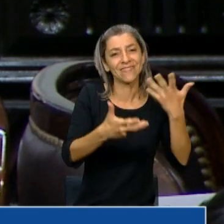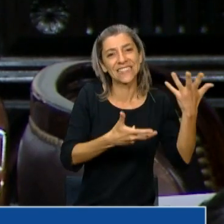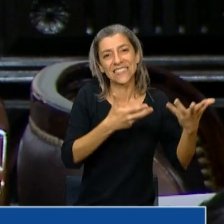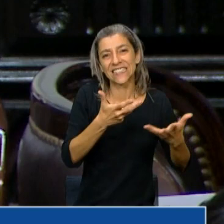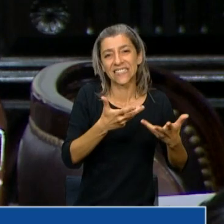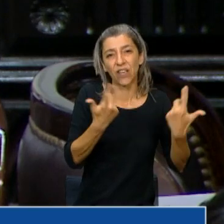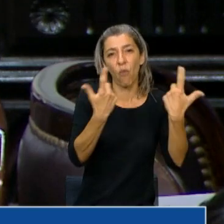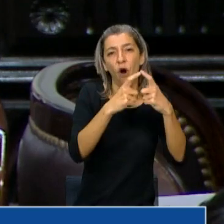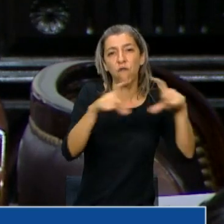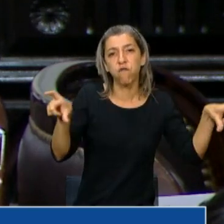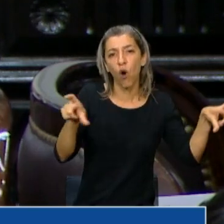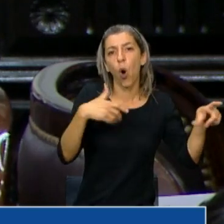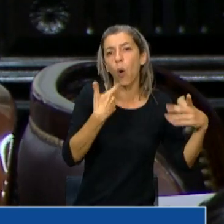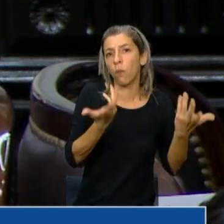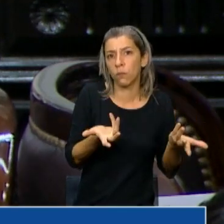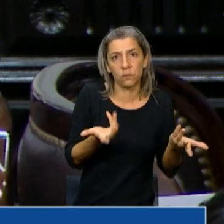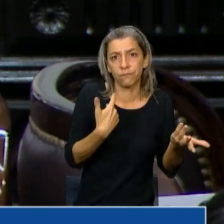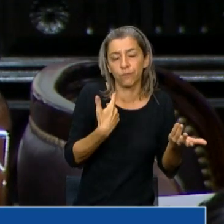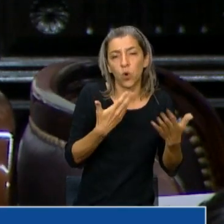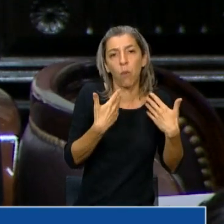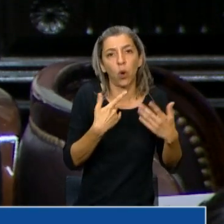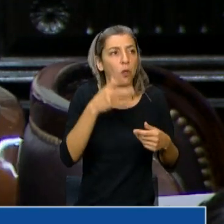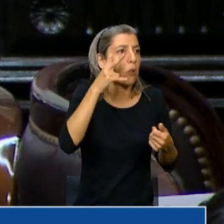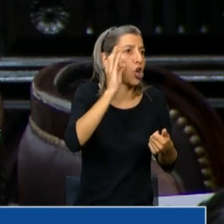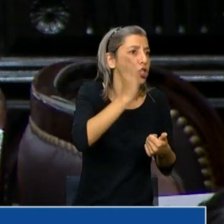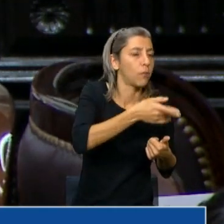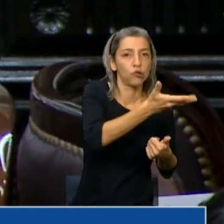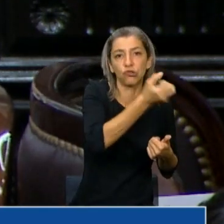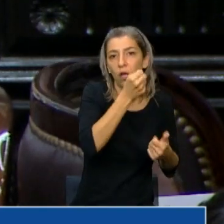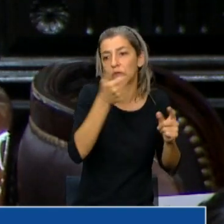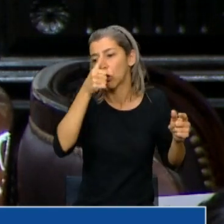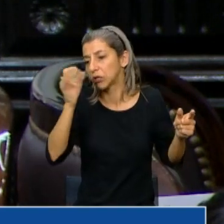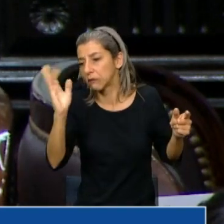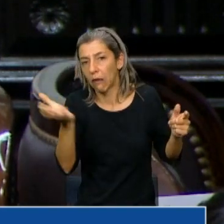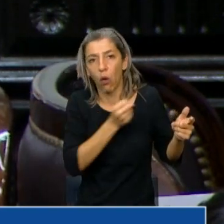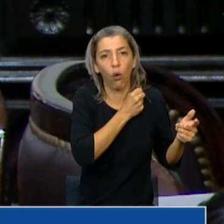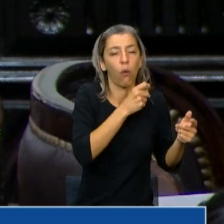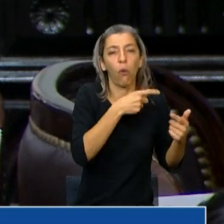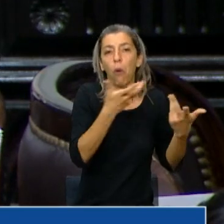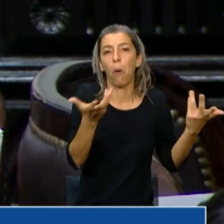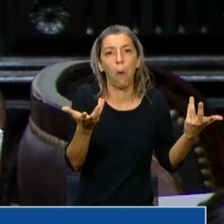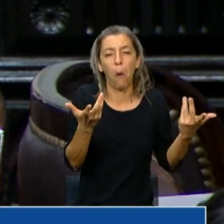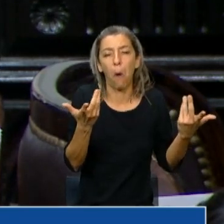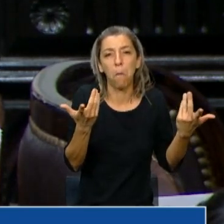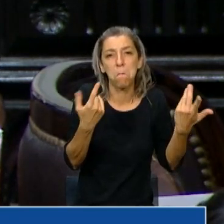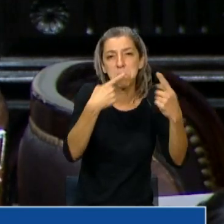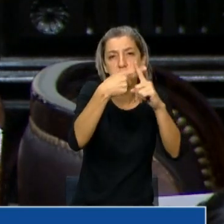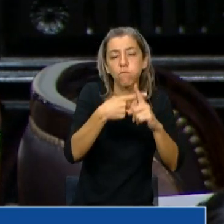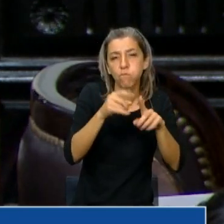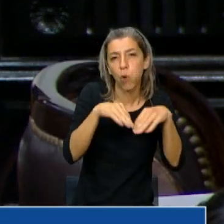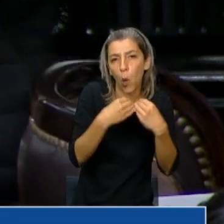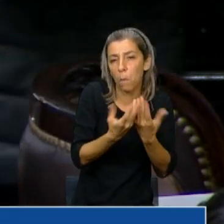Es una fórmula abierta. La combinación puede ser tomo 80% de uno y 60% del otro, o el promedio. No lo